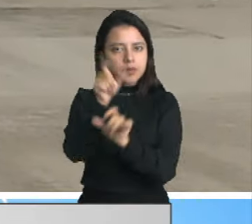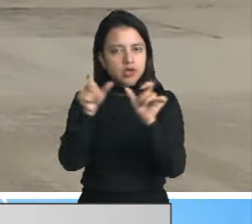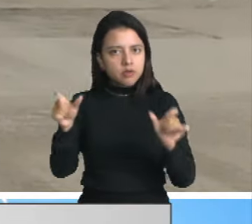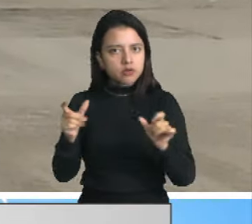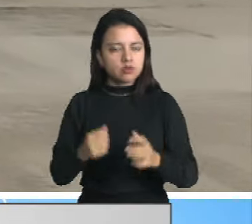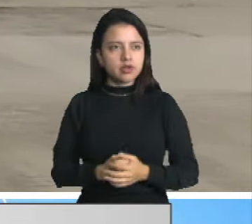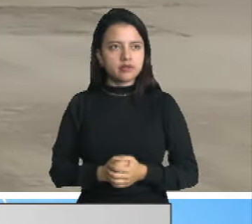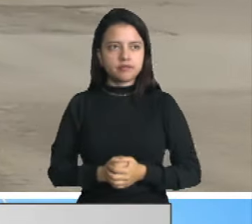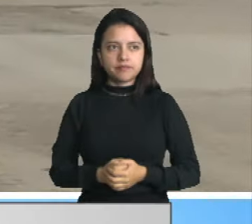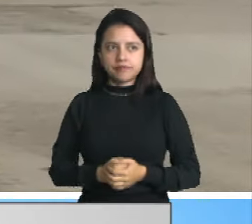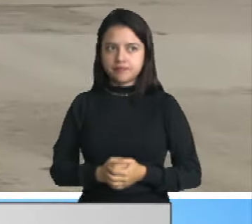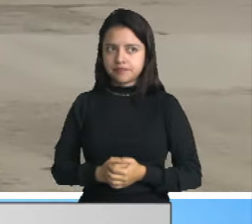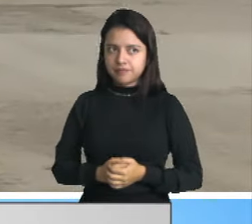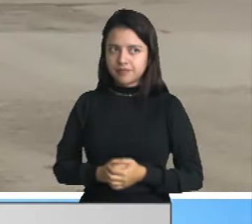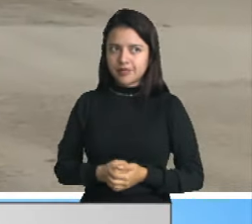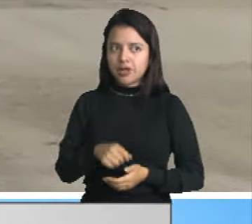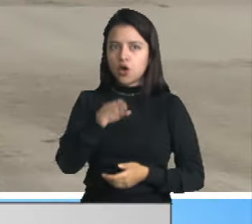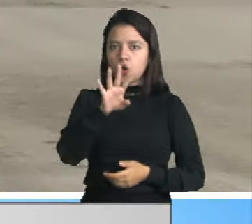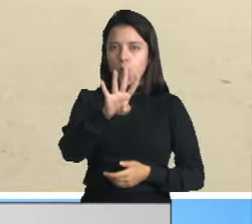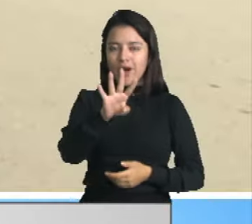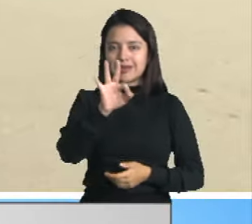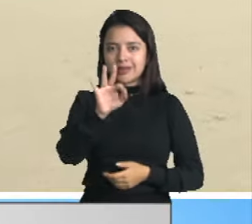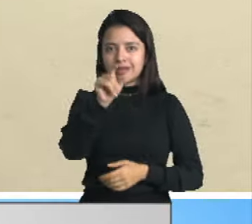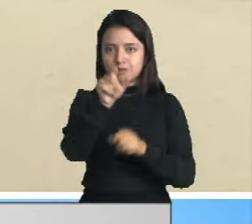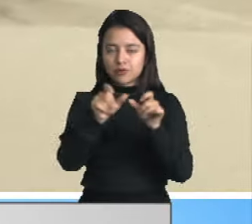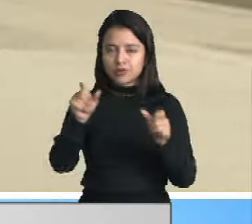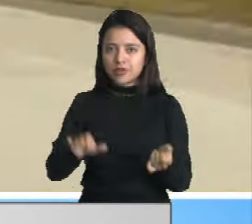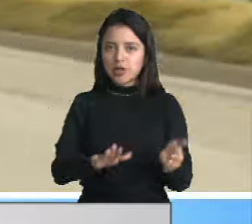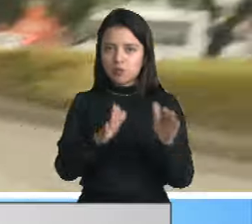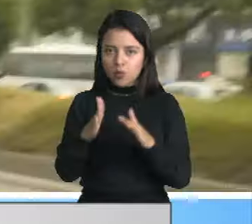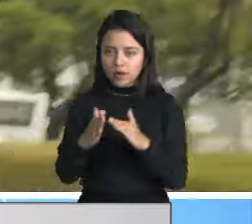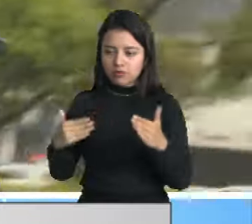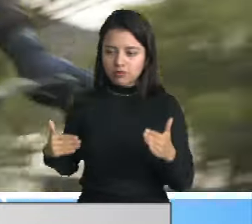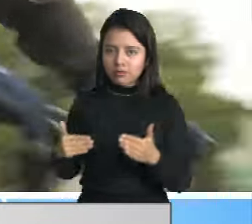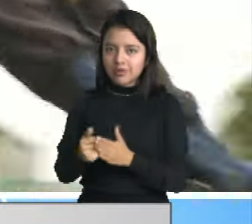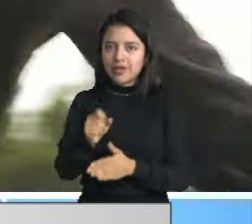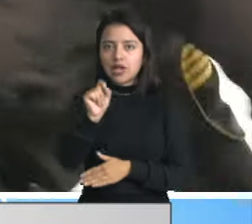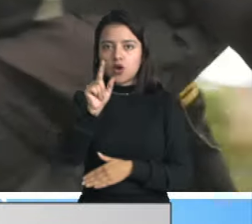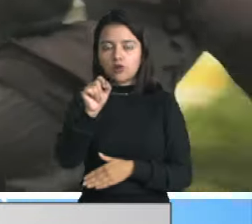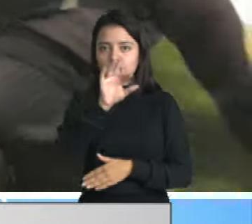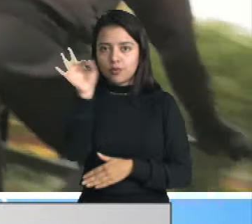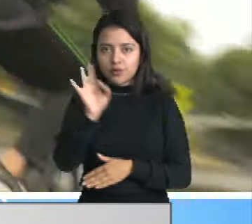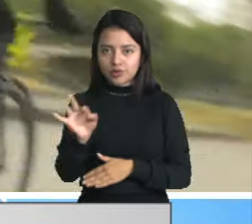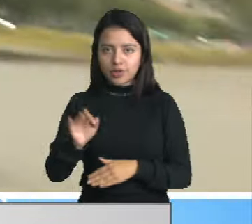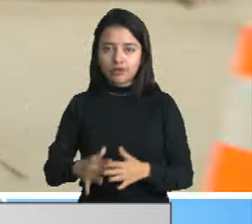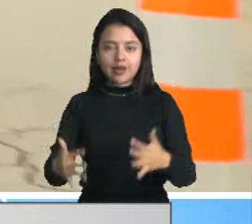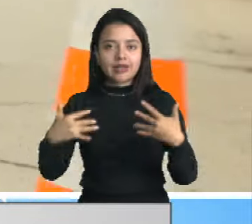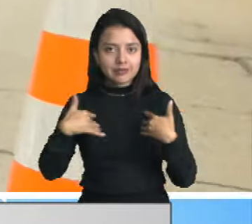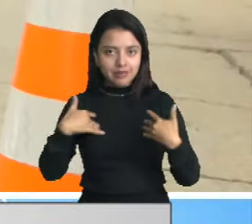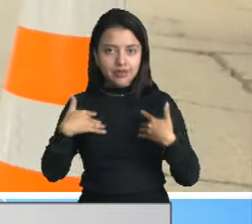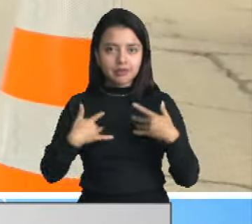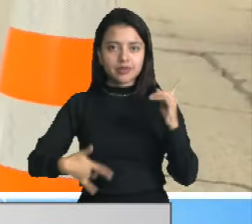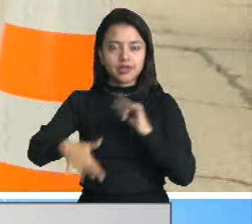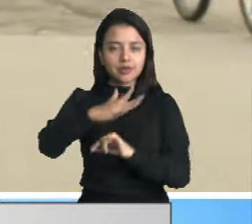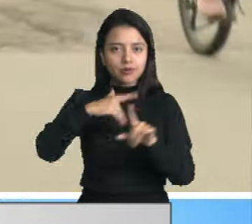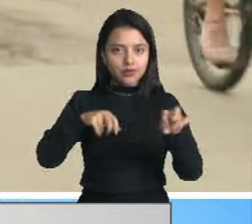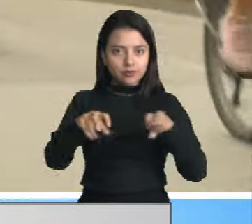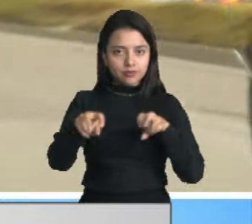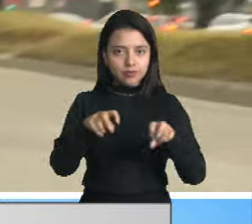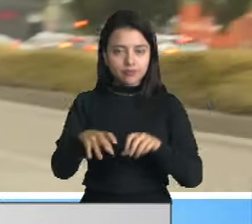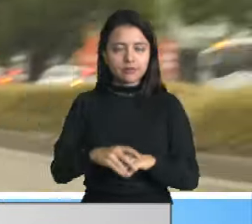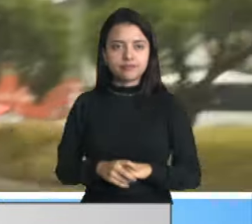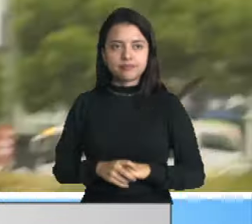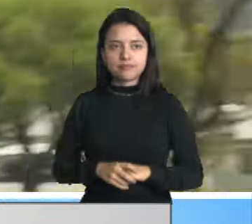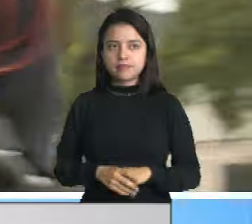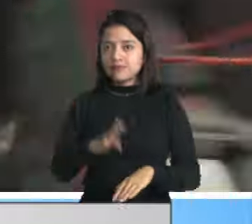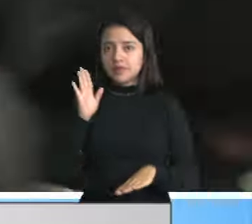perdido la vida lamentablemente 43 ciclistas, lo cual representa el 11% del total de las fatalidades, y